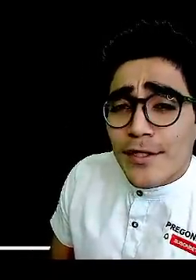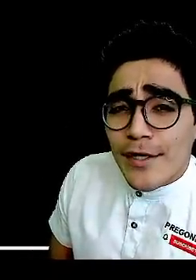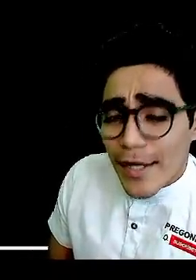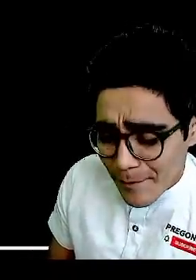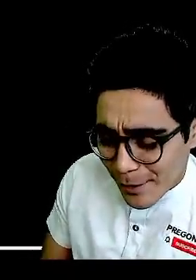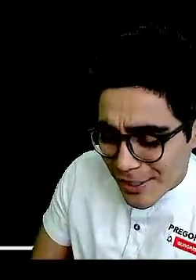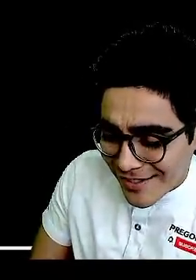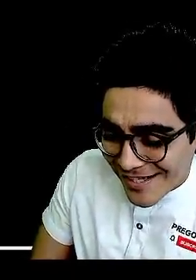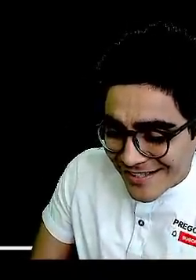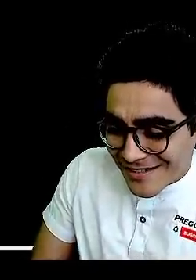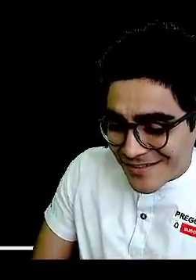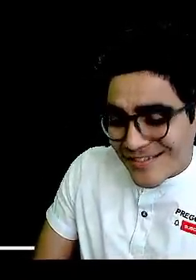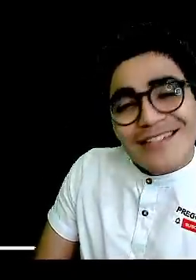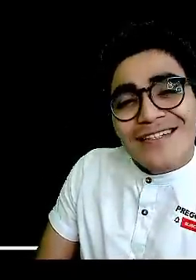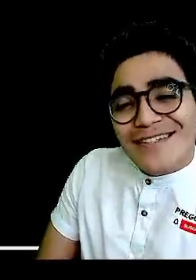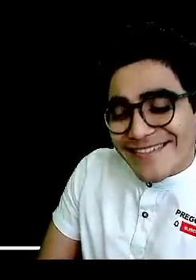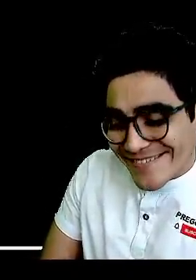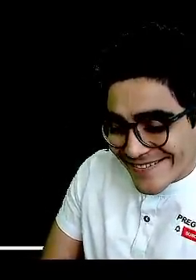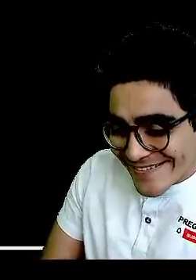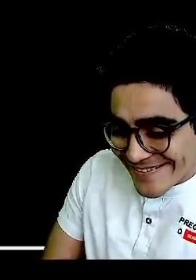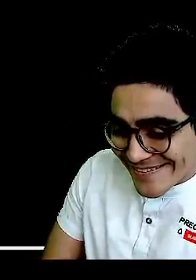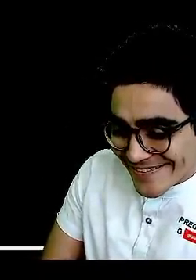nosotros el pregonarla